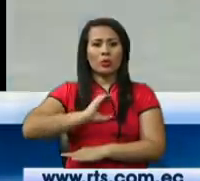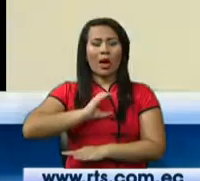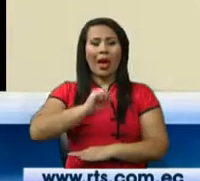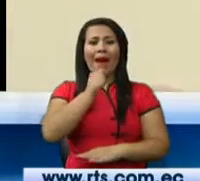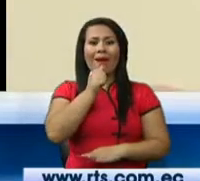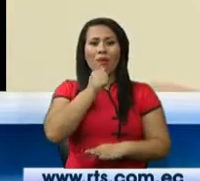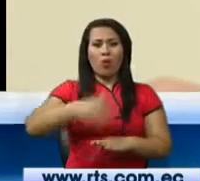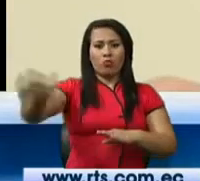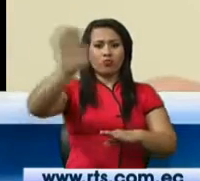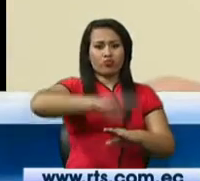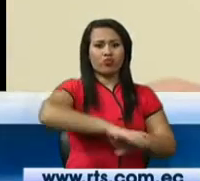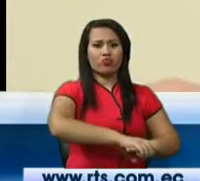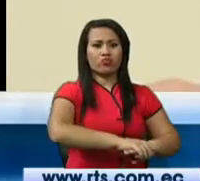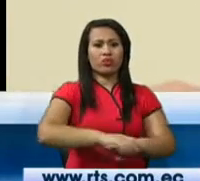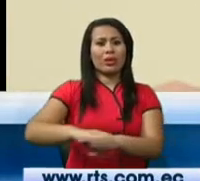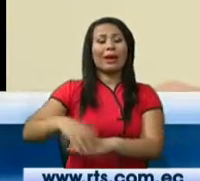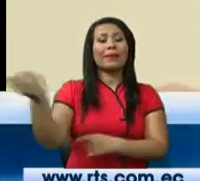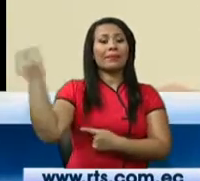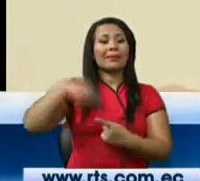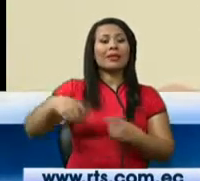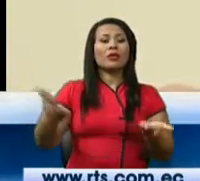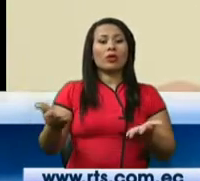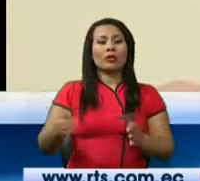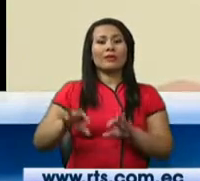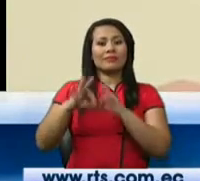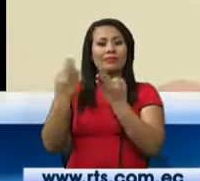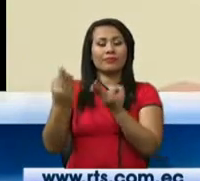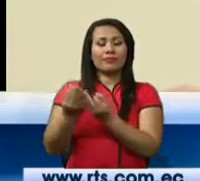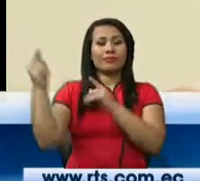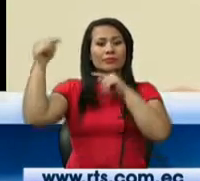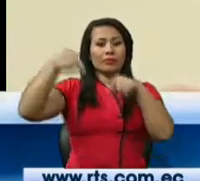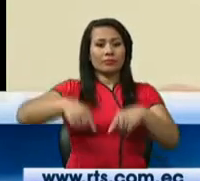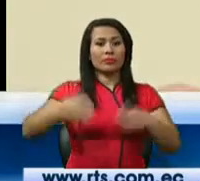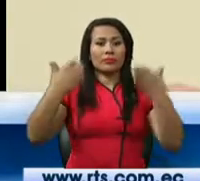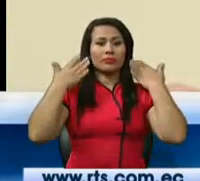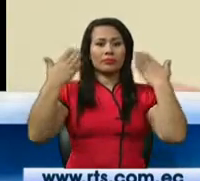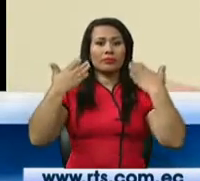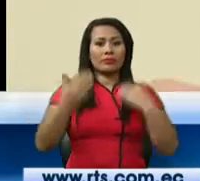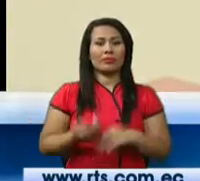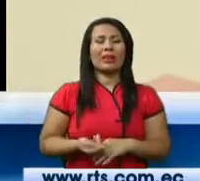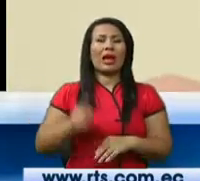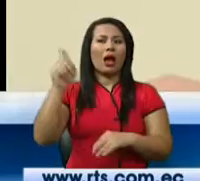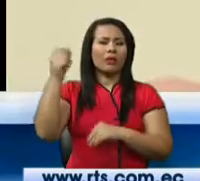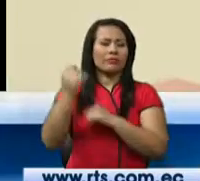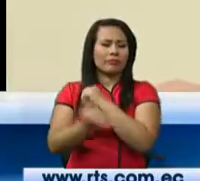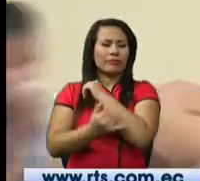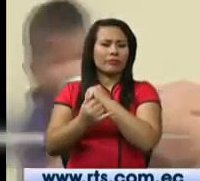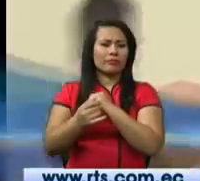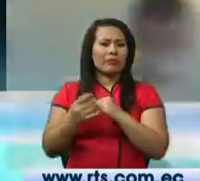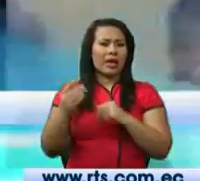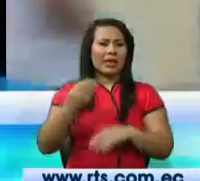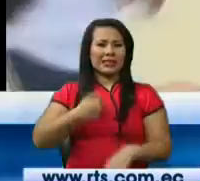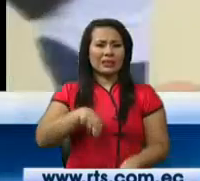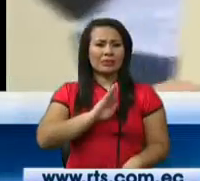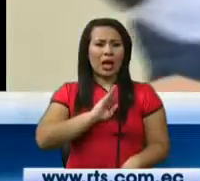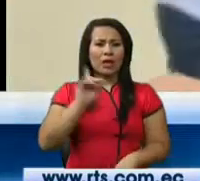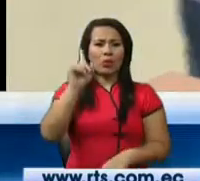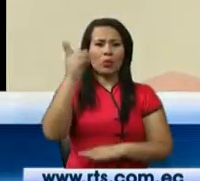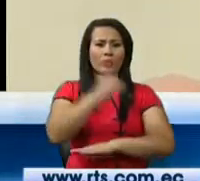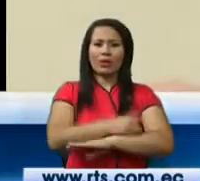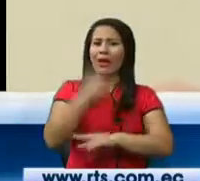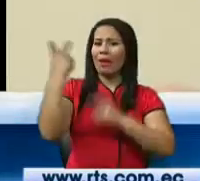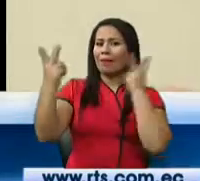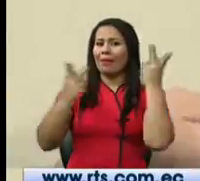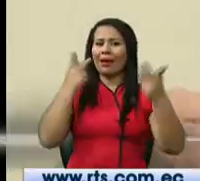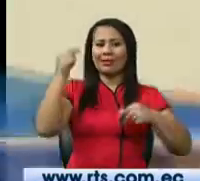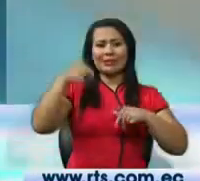oleaje. Sí, vienen de Guayaquil con un familiar que se vaya, creo que el viernes, a España, y vienen un día de esparcimiento en la